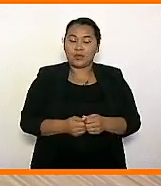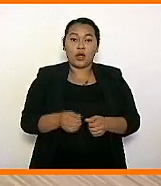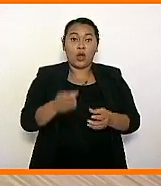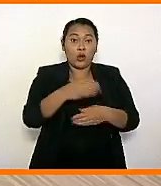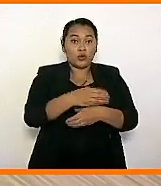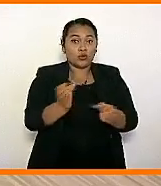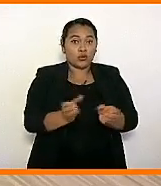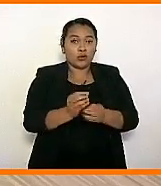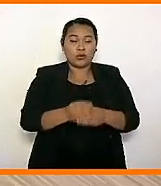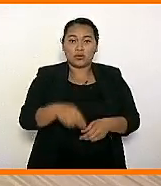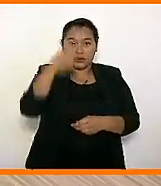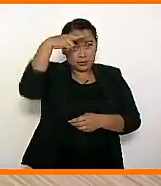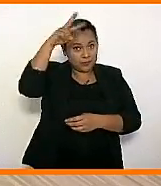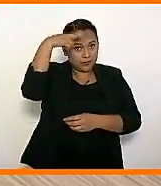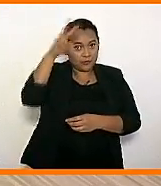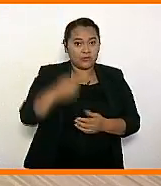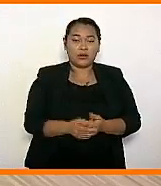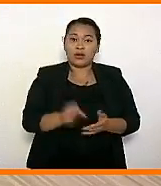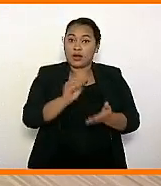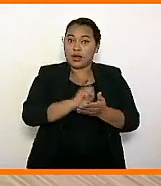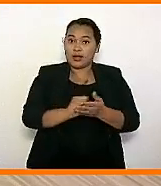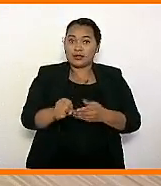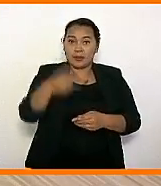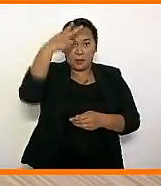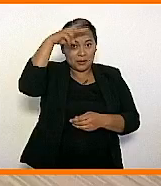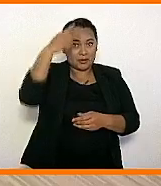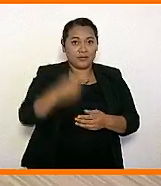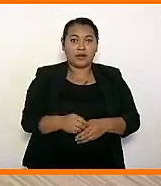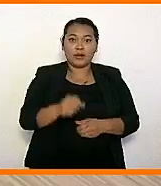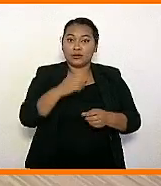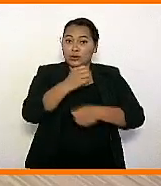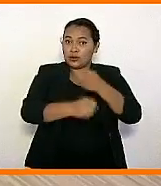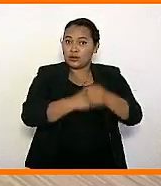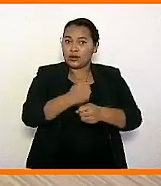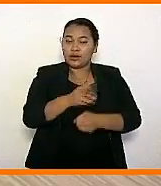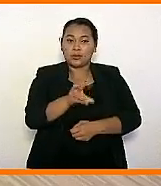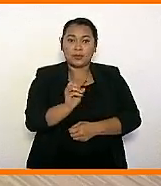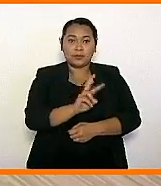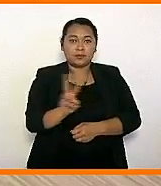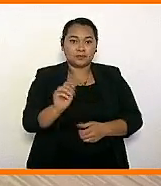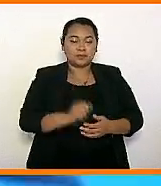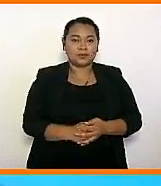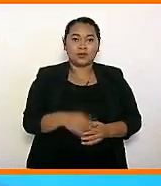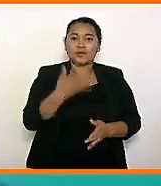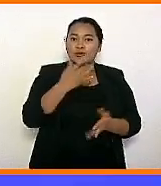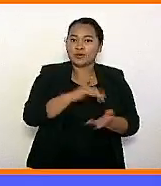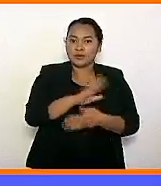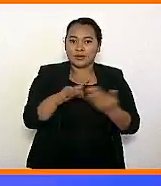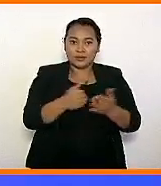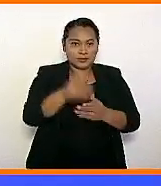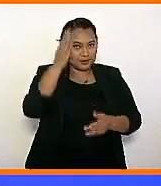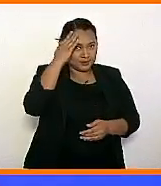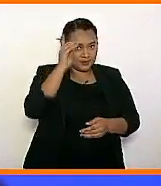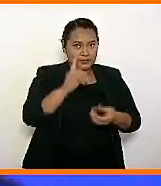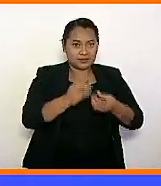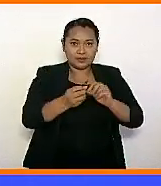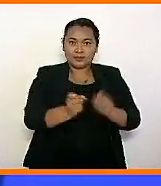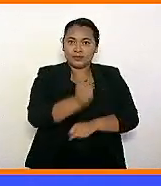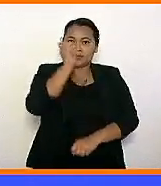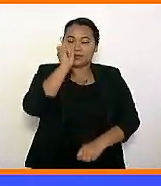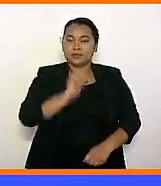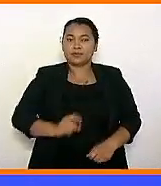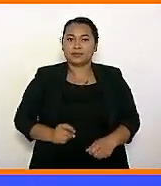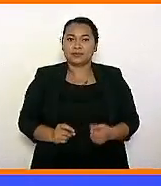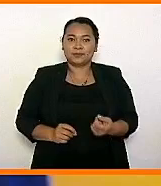para esta Semana Santa año 2022. Mucha suerte, si viene el primer dígito y estés atentos. El